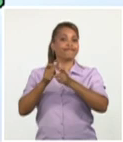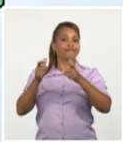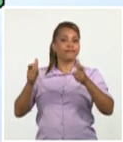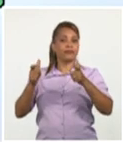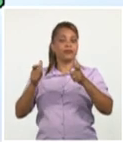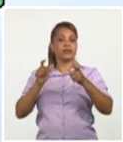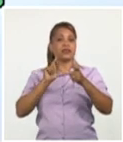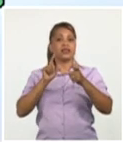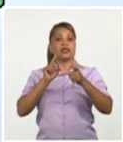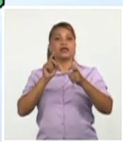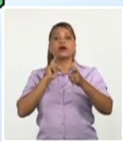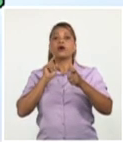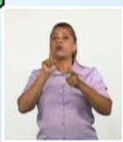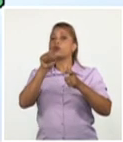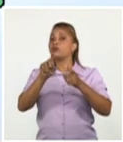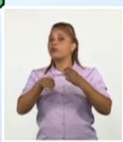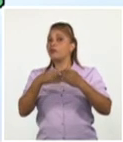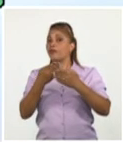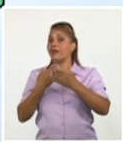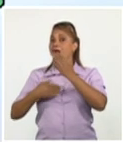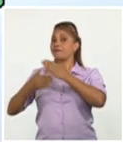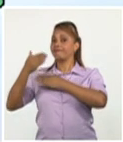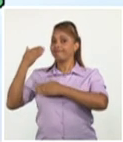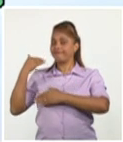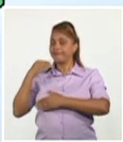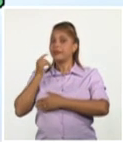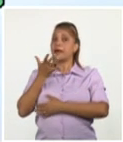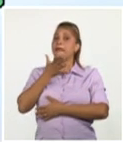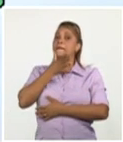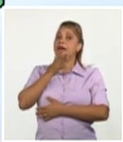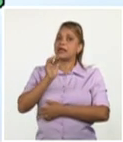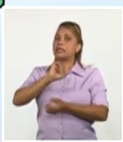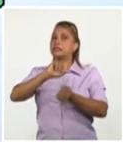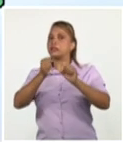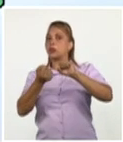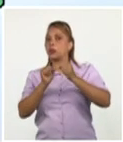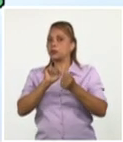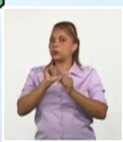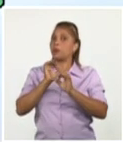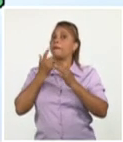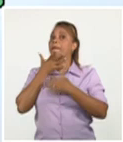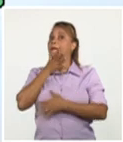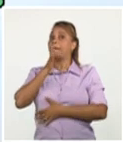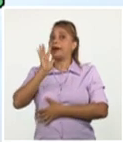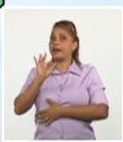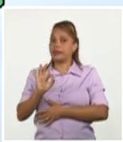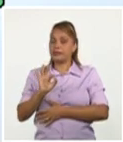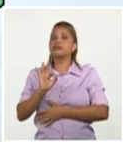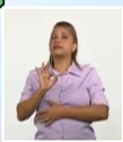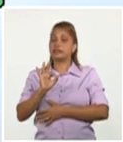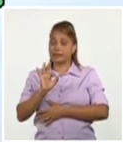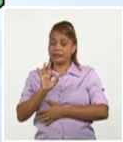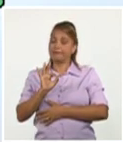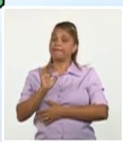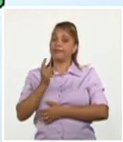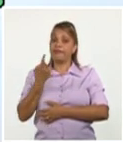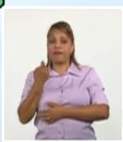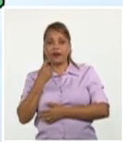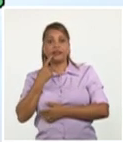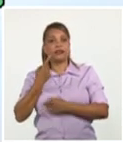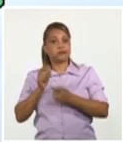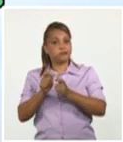días parece que va a ir controlando, todavía con una transmisión muy alta. Y Santiago de